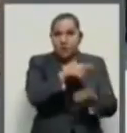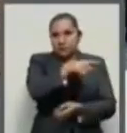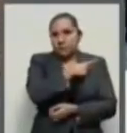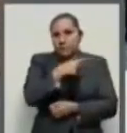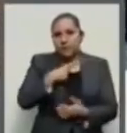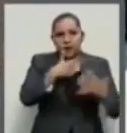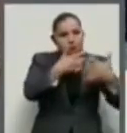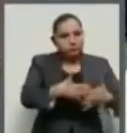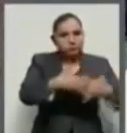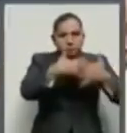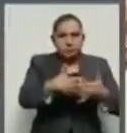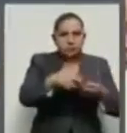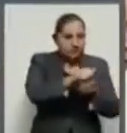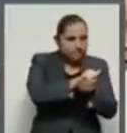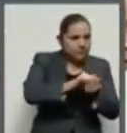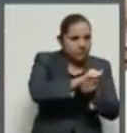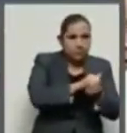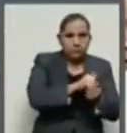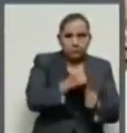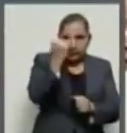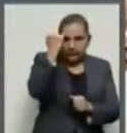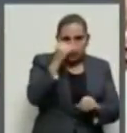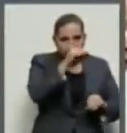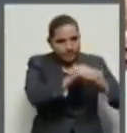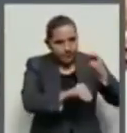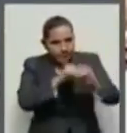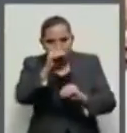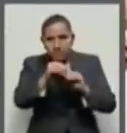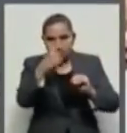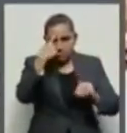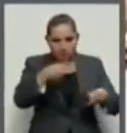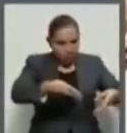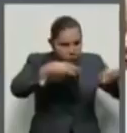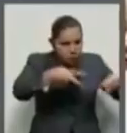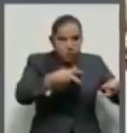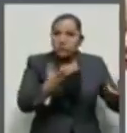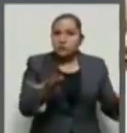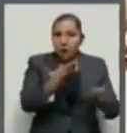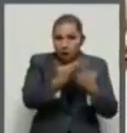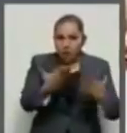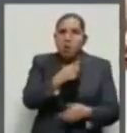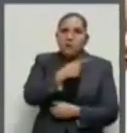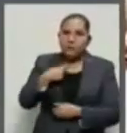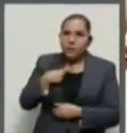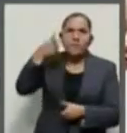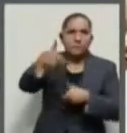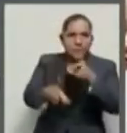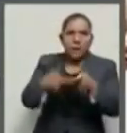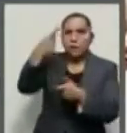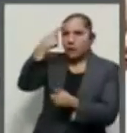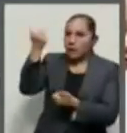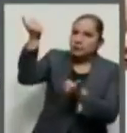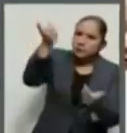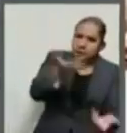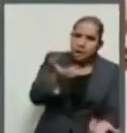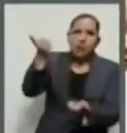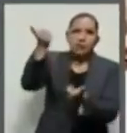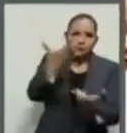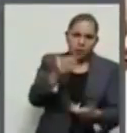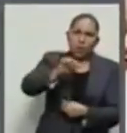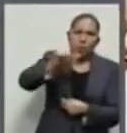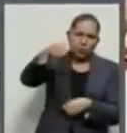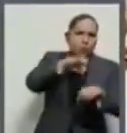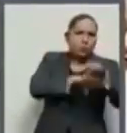el 75% de las gasolinas que consumimos en el país. Las refinerías operan por debajo